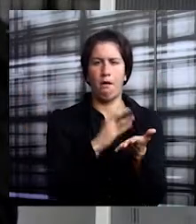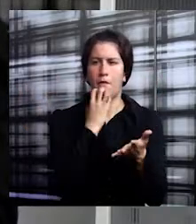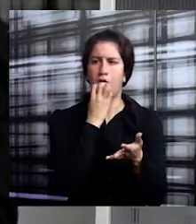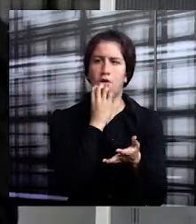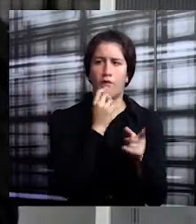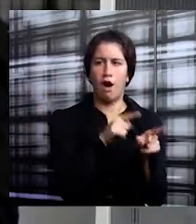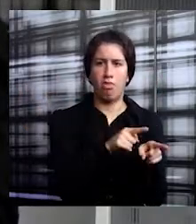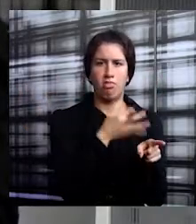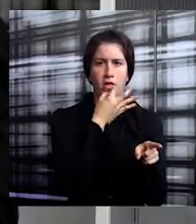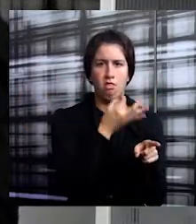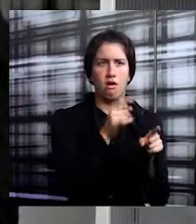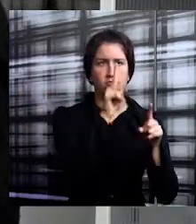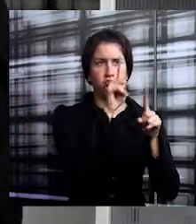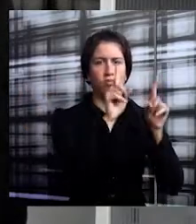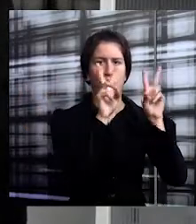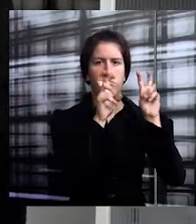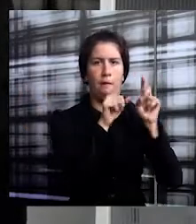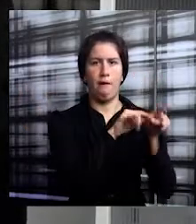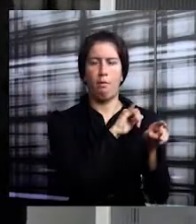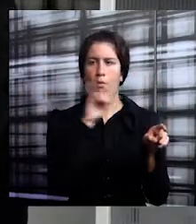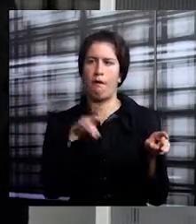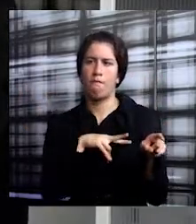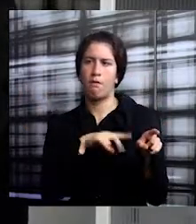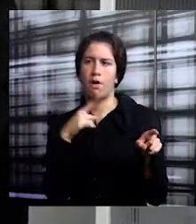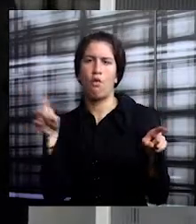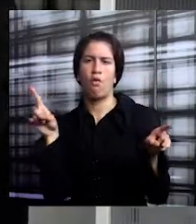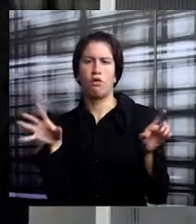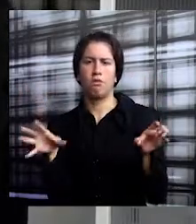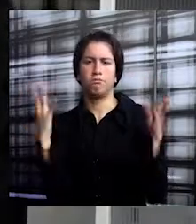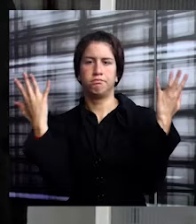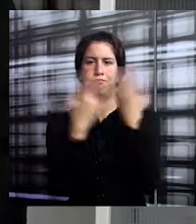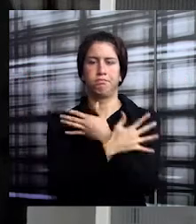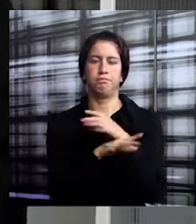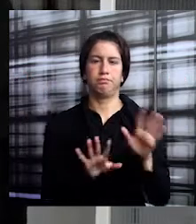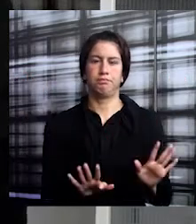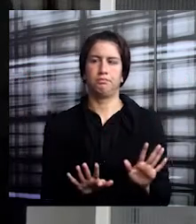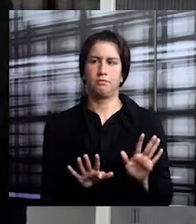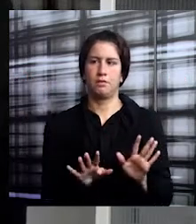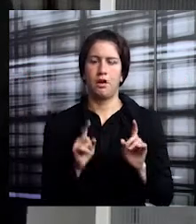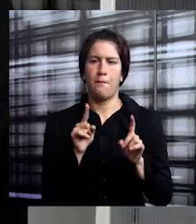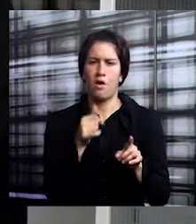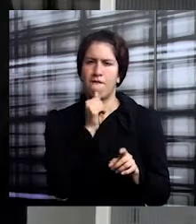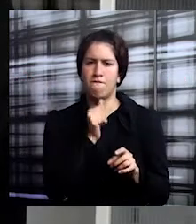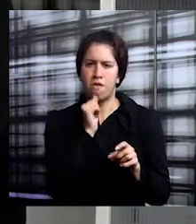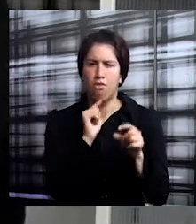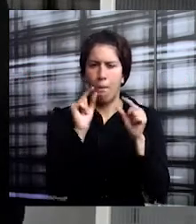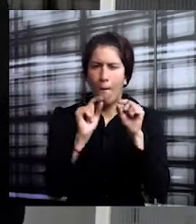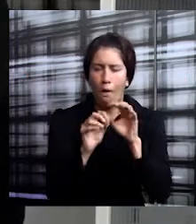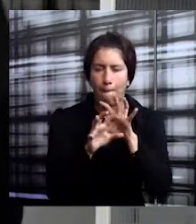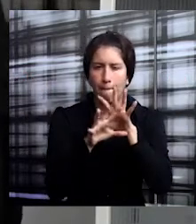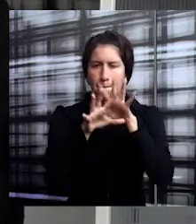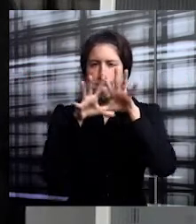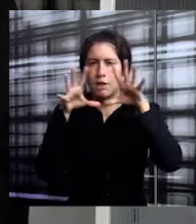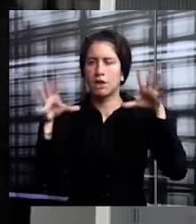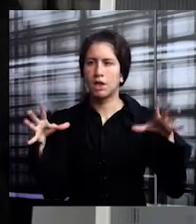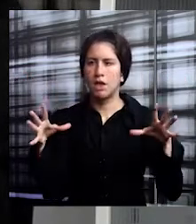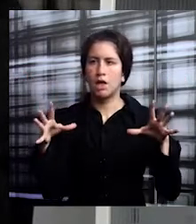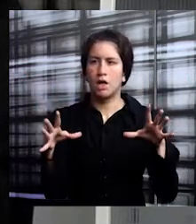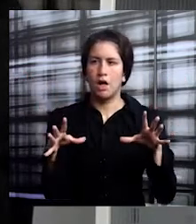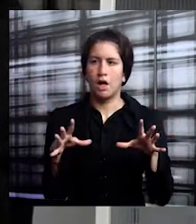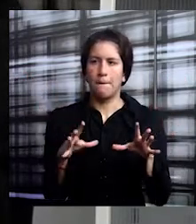Carlos, porque ahí como que también faltó un poco de claridad en cuanto, o será que no estábamos